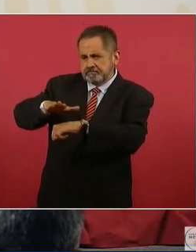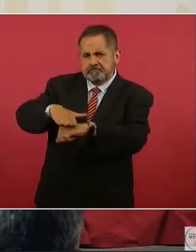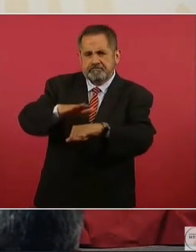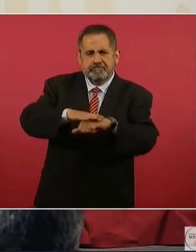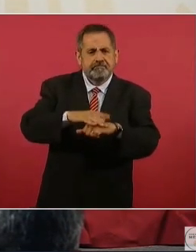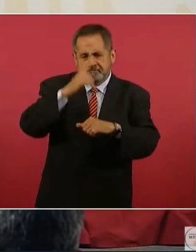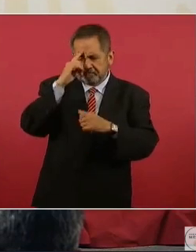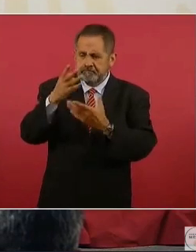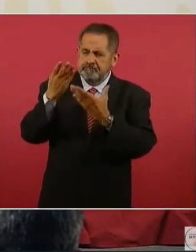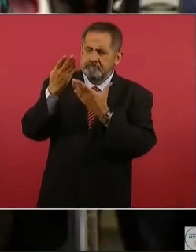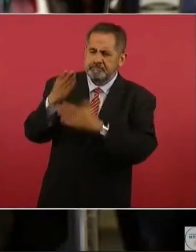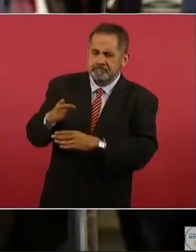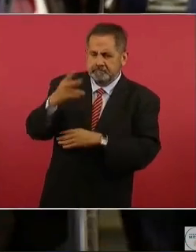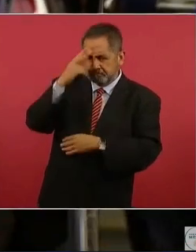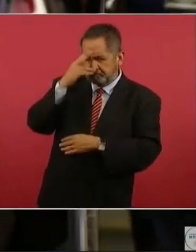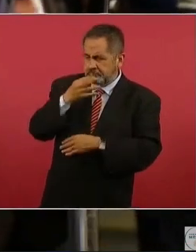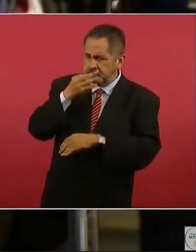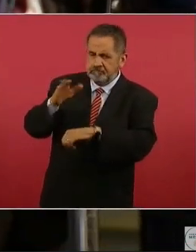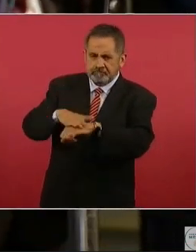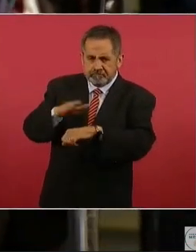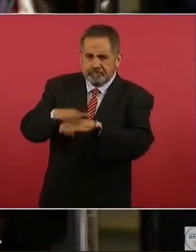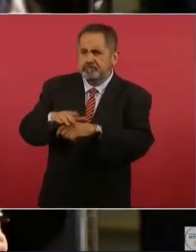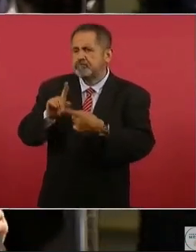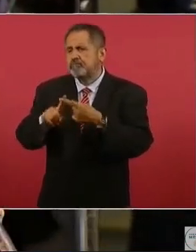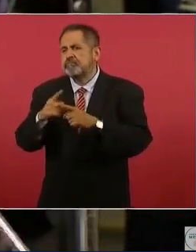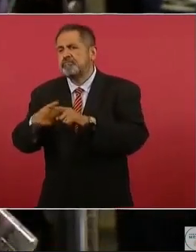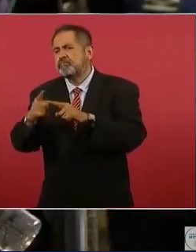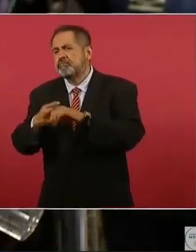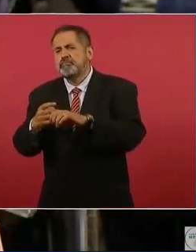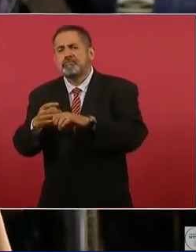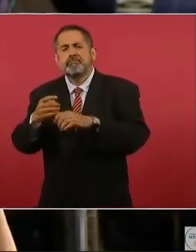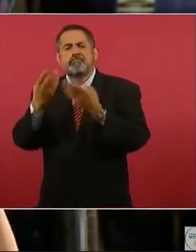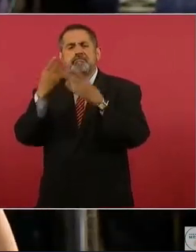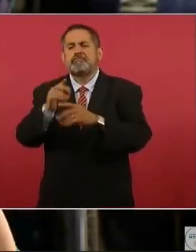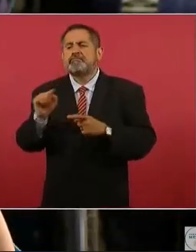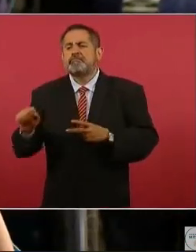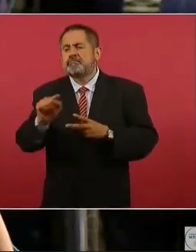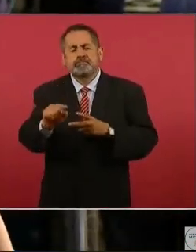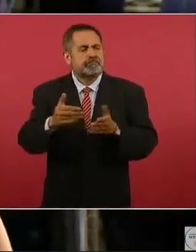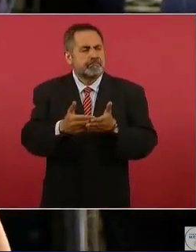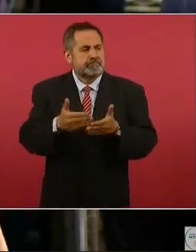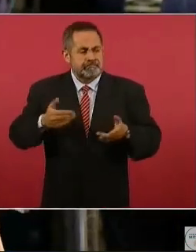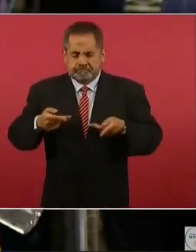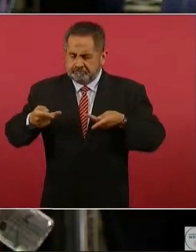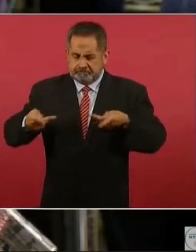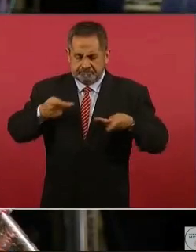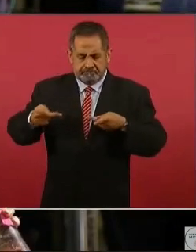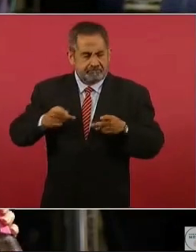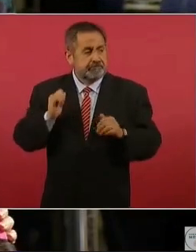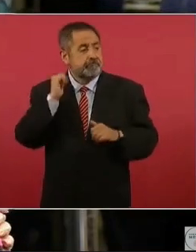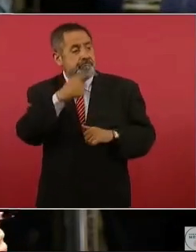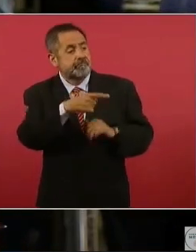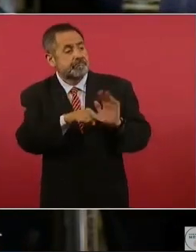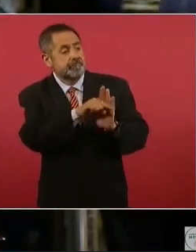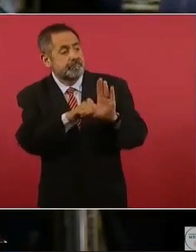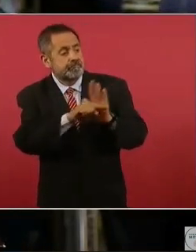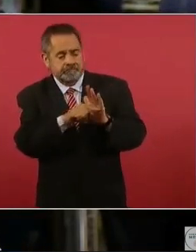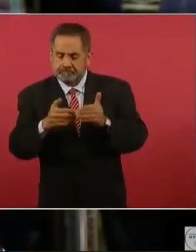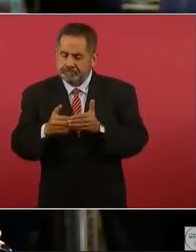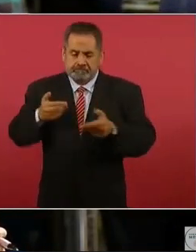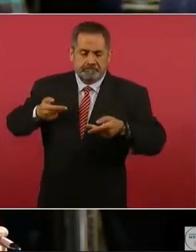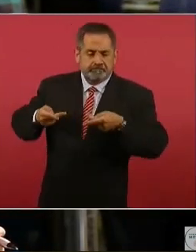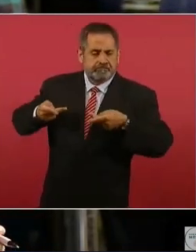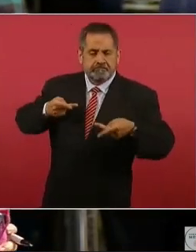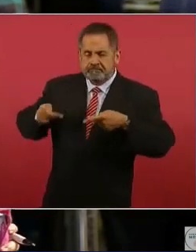al Banco de México, entidades financieras, para que se anticipen a cualquier evento negativo que pueda